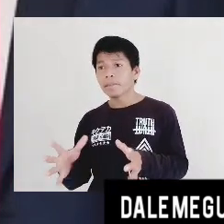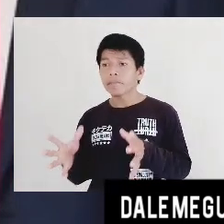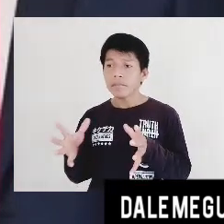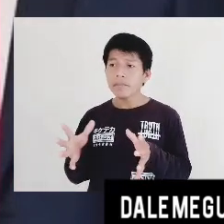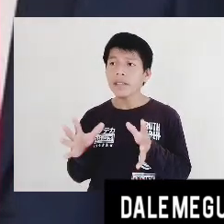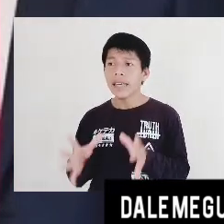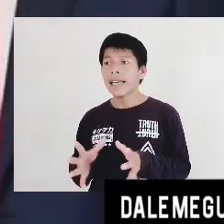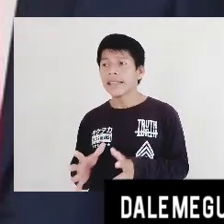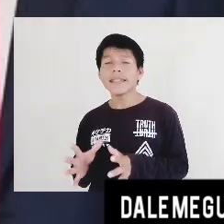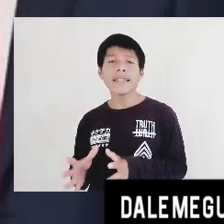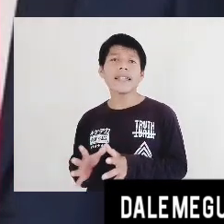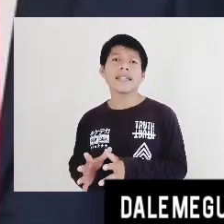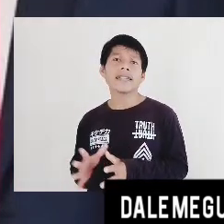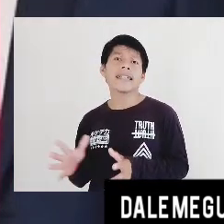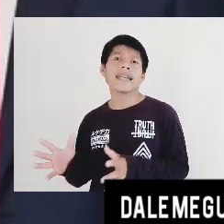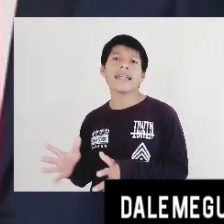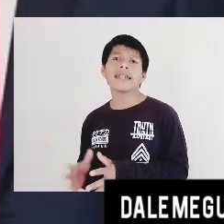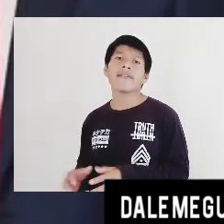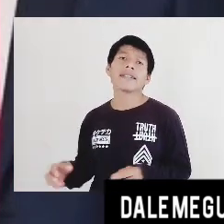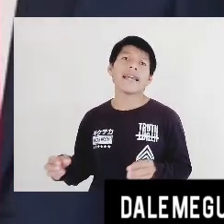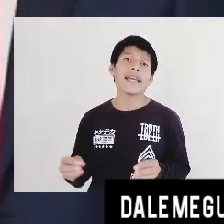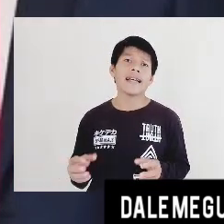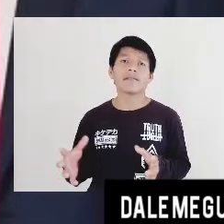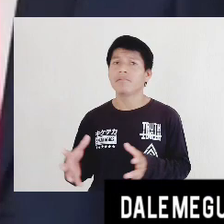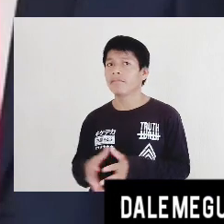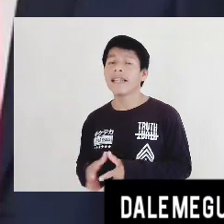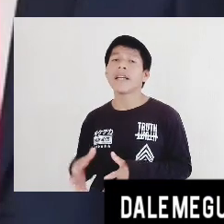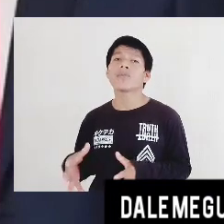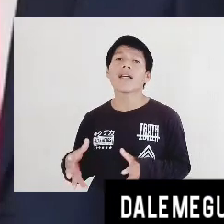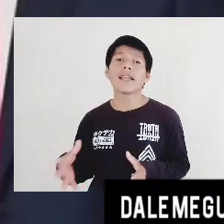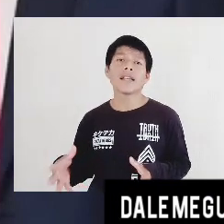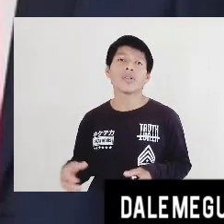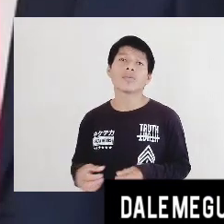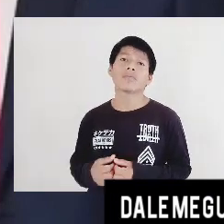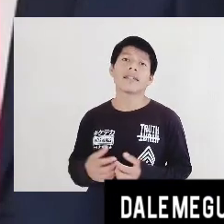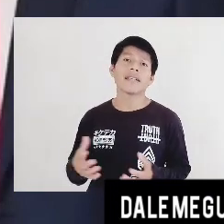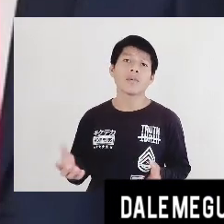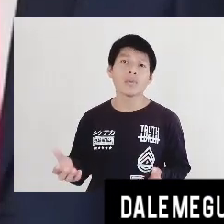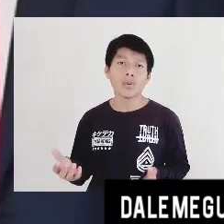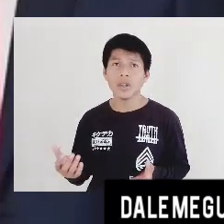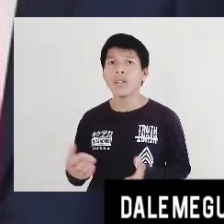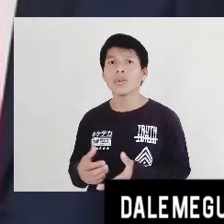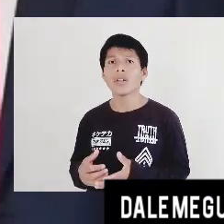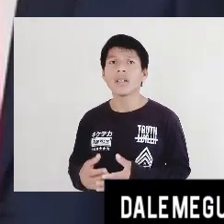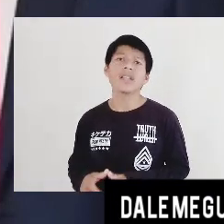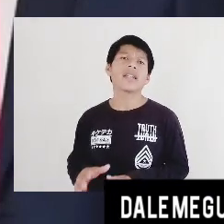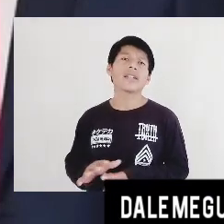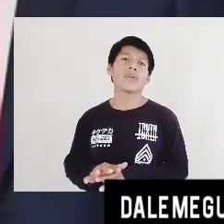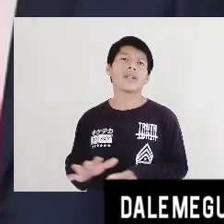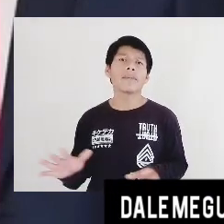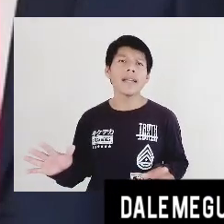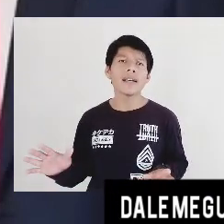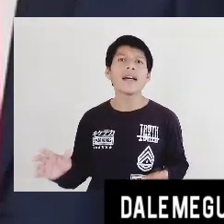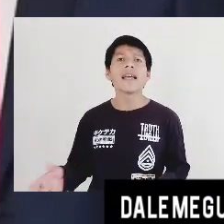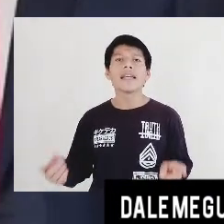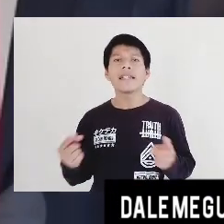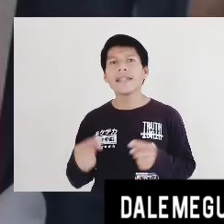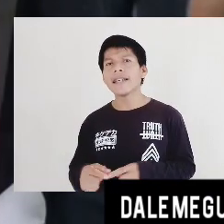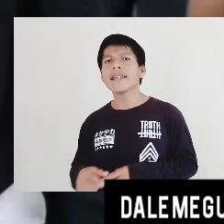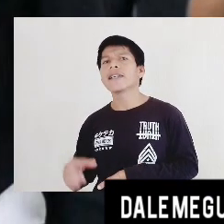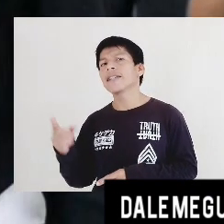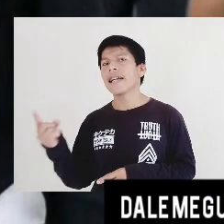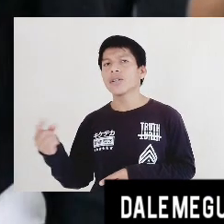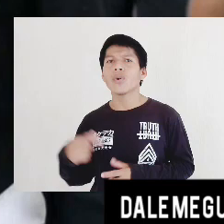que César Yáñez y Elena Chávez tenían una relación desde hace muchos años y decidieron terminarla.